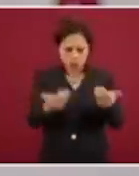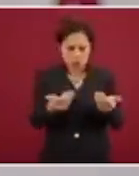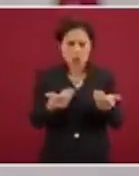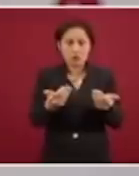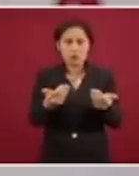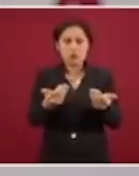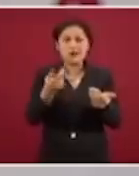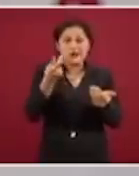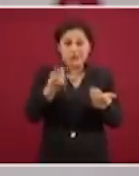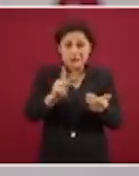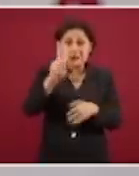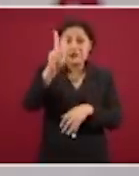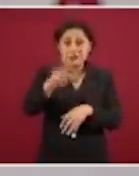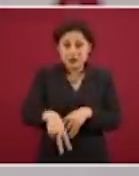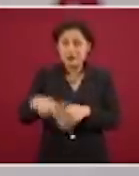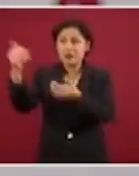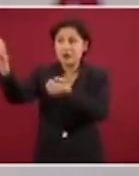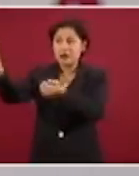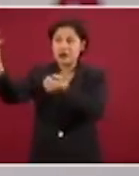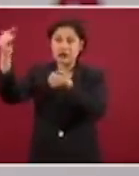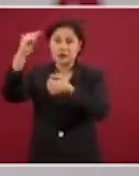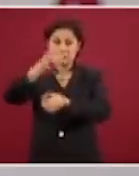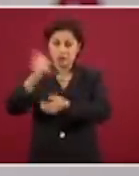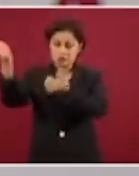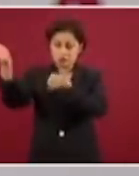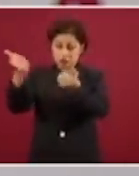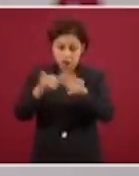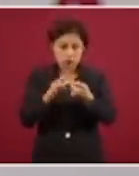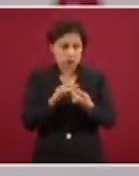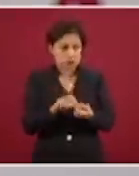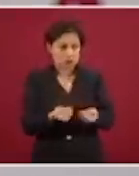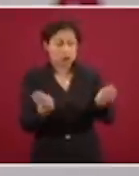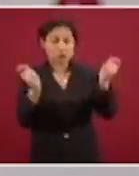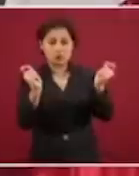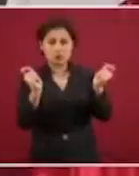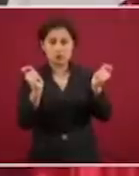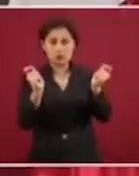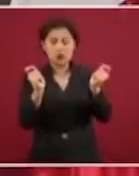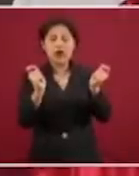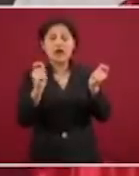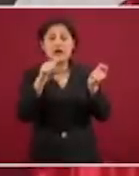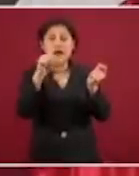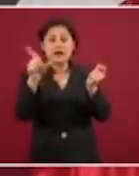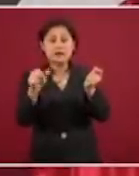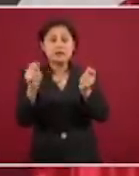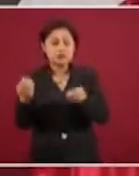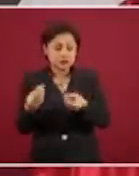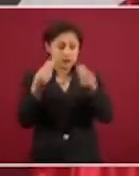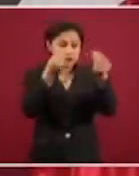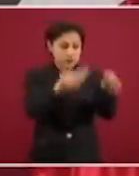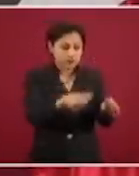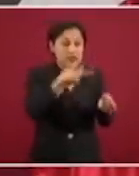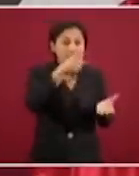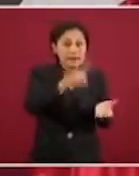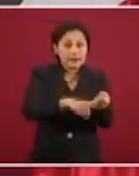trayecto es muy largo. Entre que llega el avión y se distribuye, finalmente llega al punto de servicio, al punto